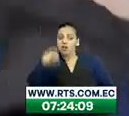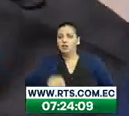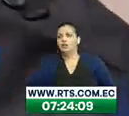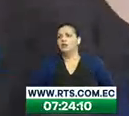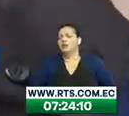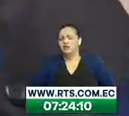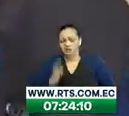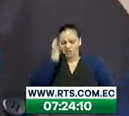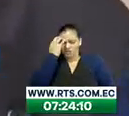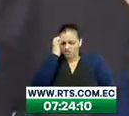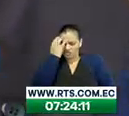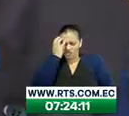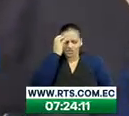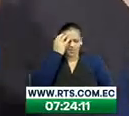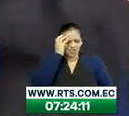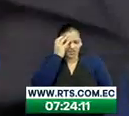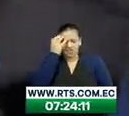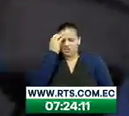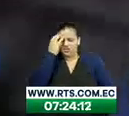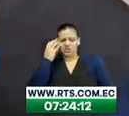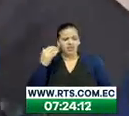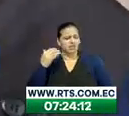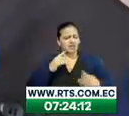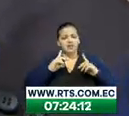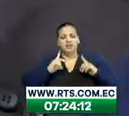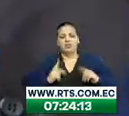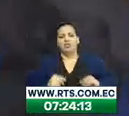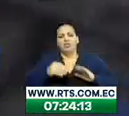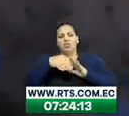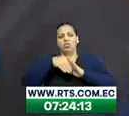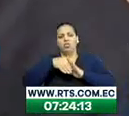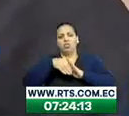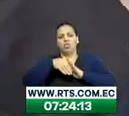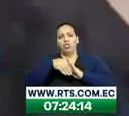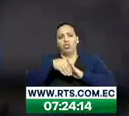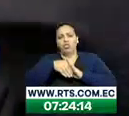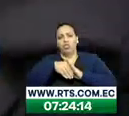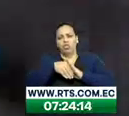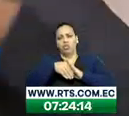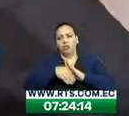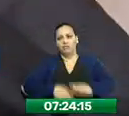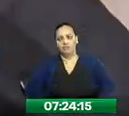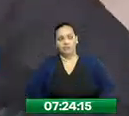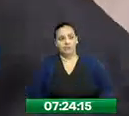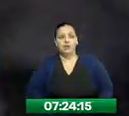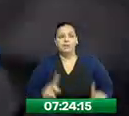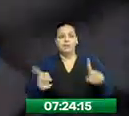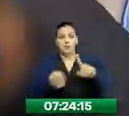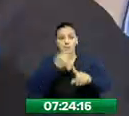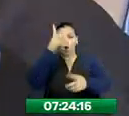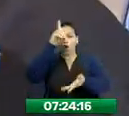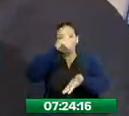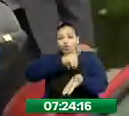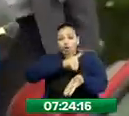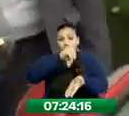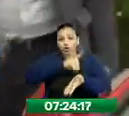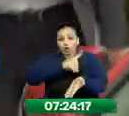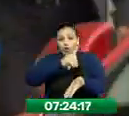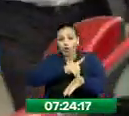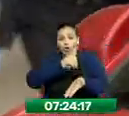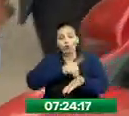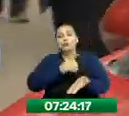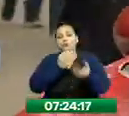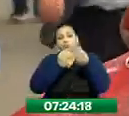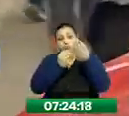entre gallos y medianoche, que un médico diga ya está estable y cambiarlo. Ahora que